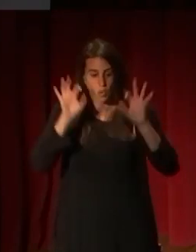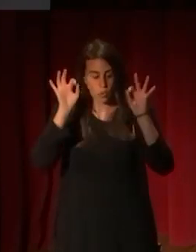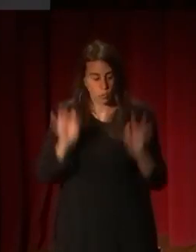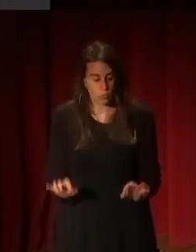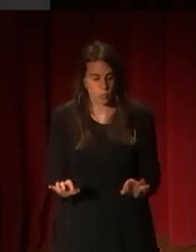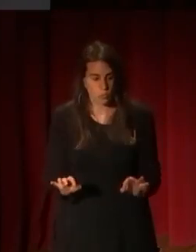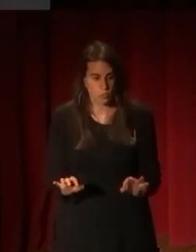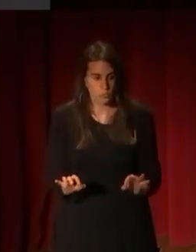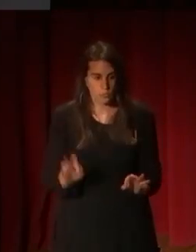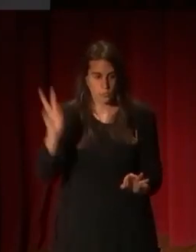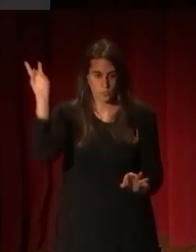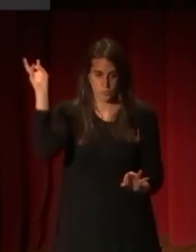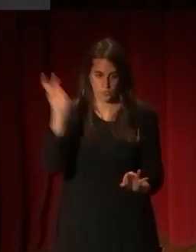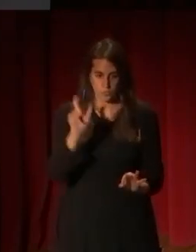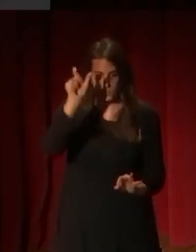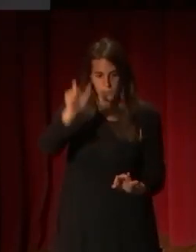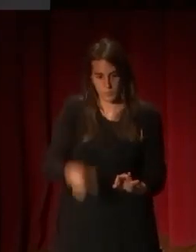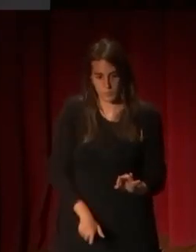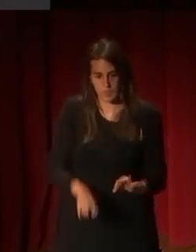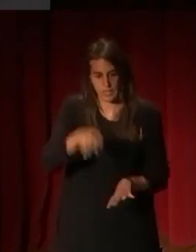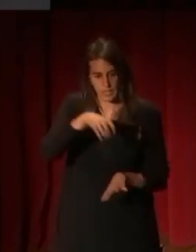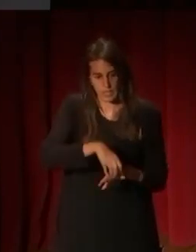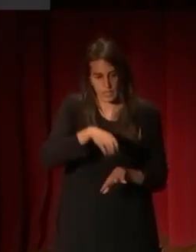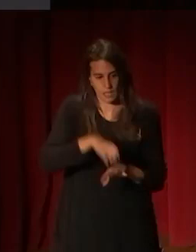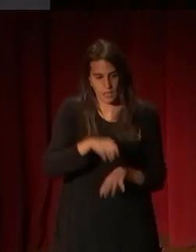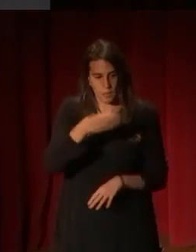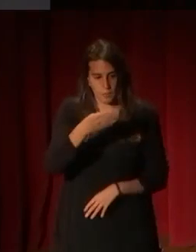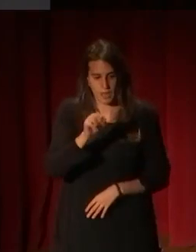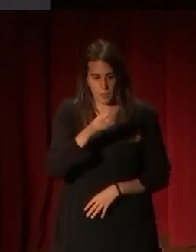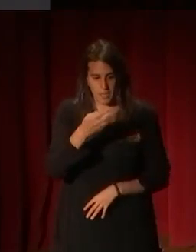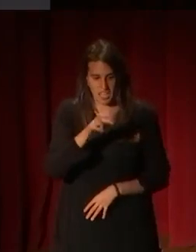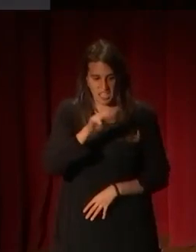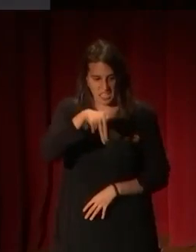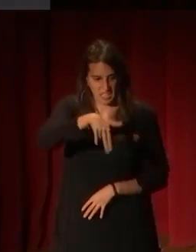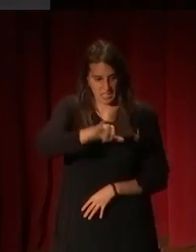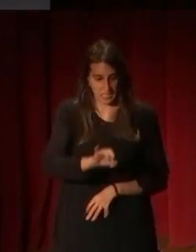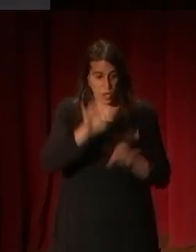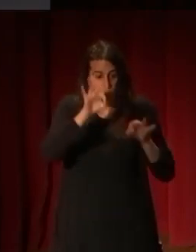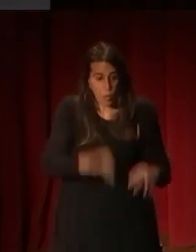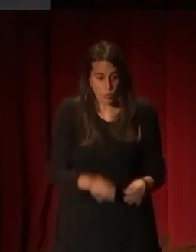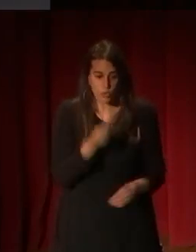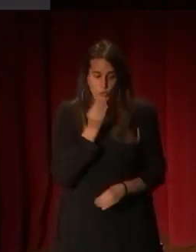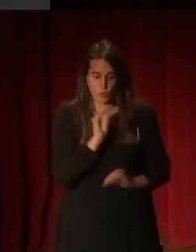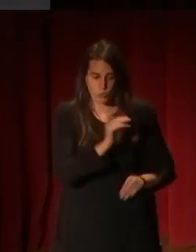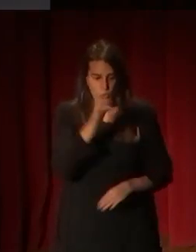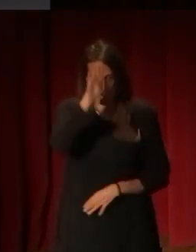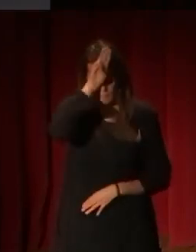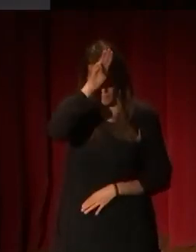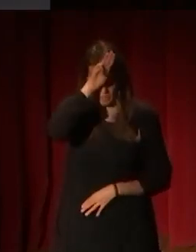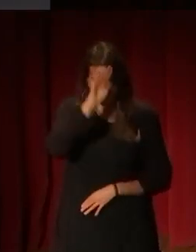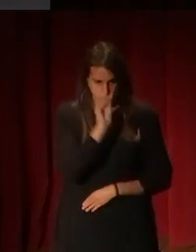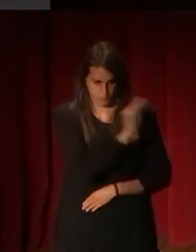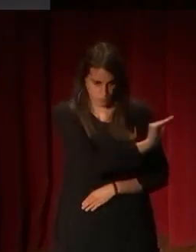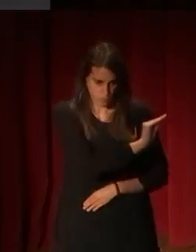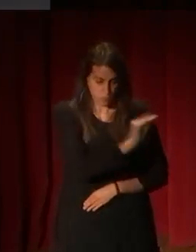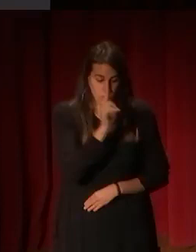caso con la llegada del cardenal francesco barberini sobrino del entonces papa urbano octavo y en